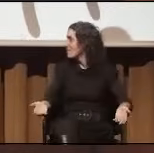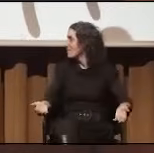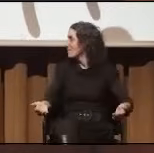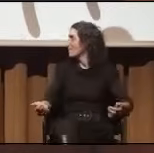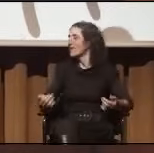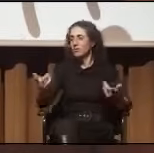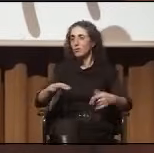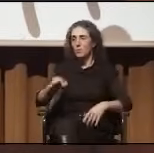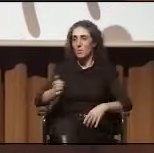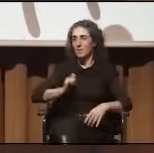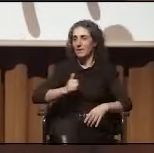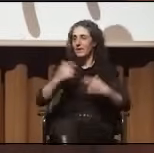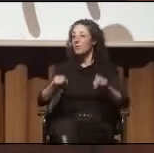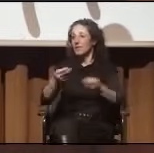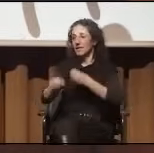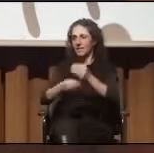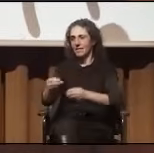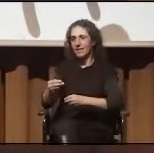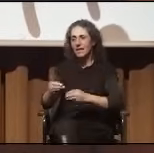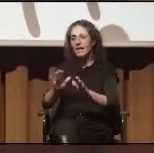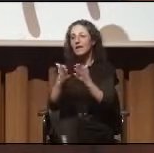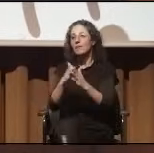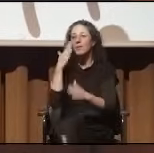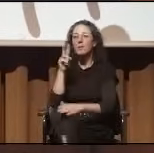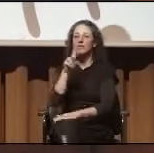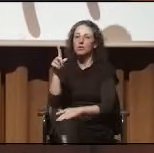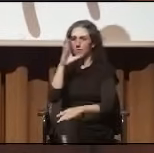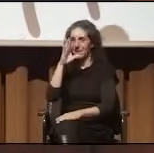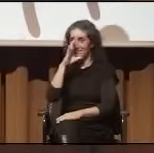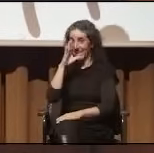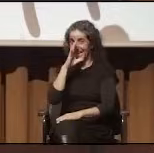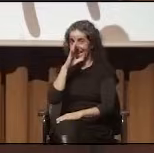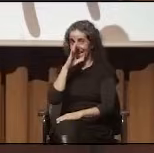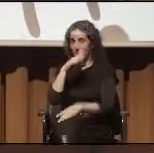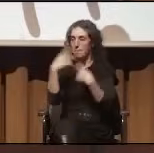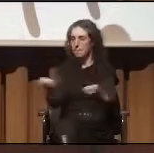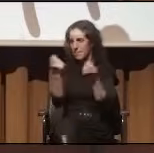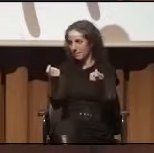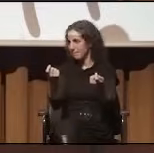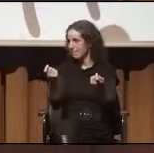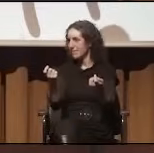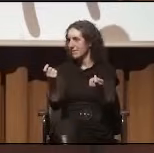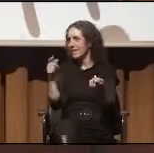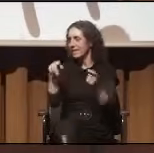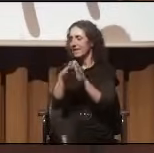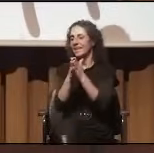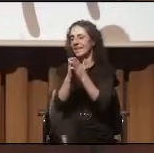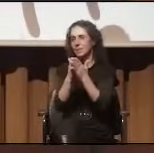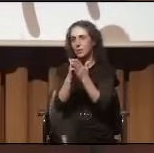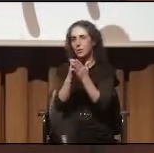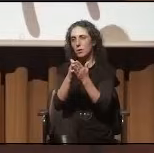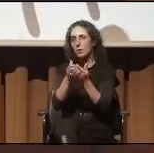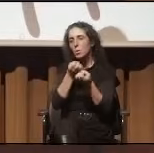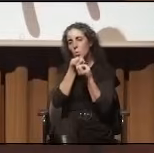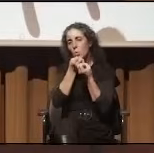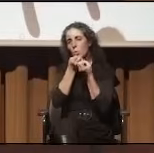poco de publicidad, y de un libro que va a salir el día 21 de febrero, que es un libro que cuenta unas 50